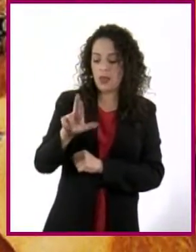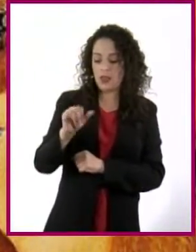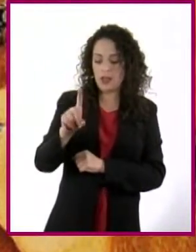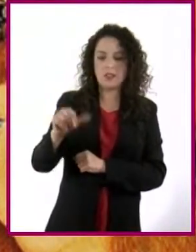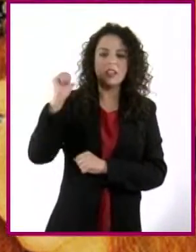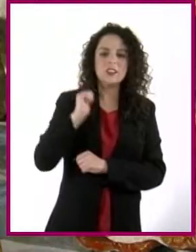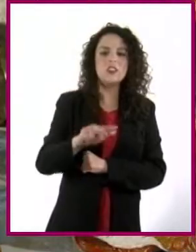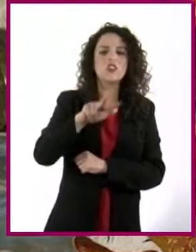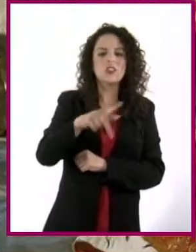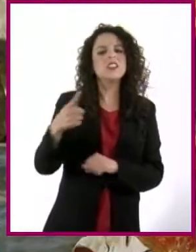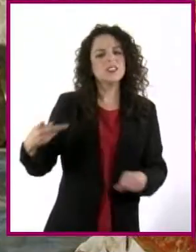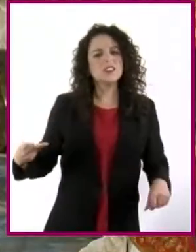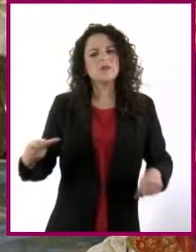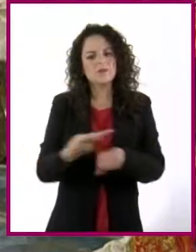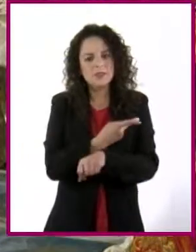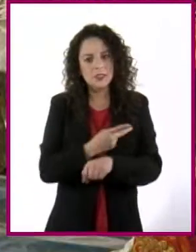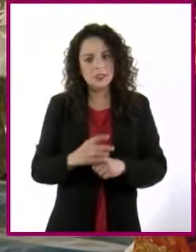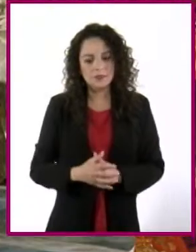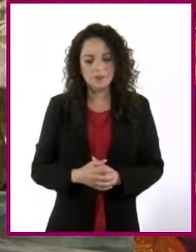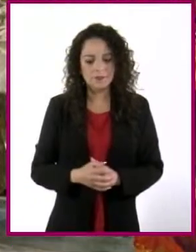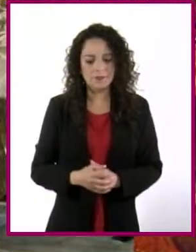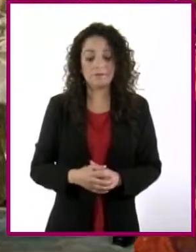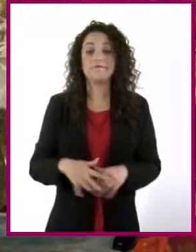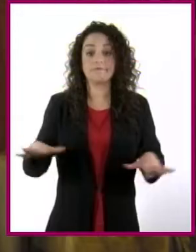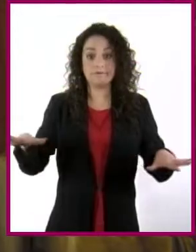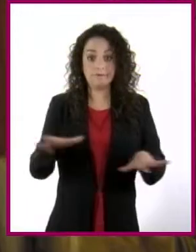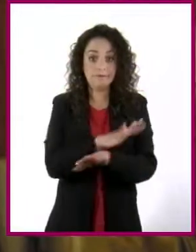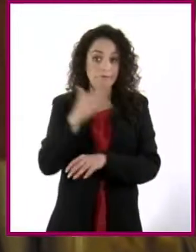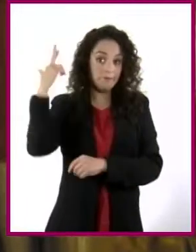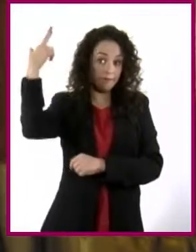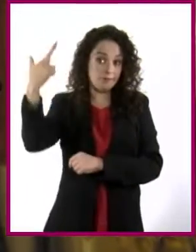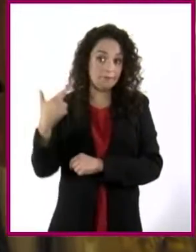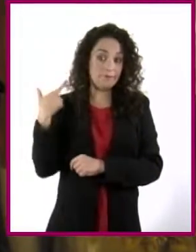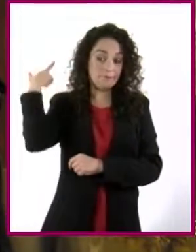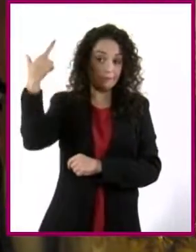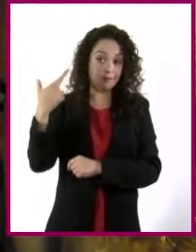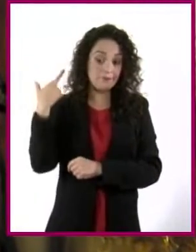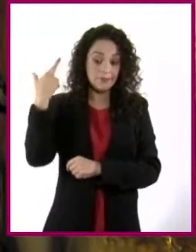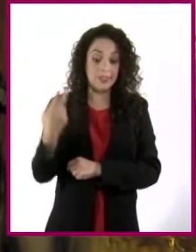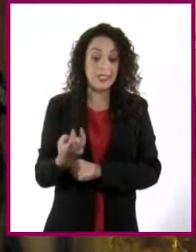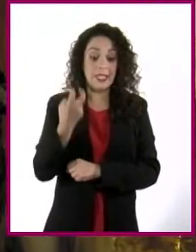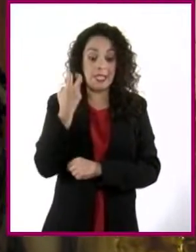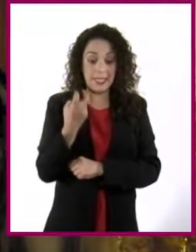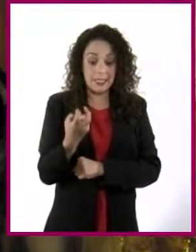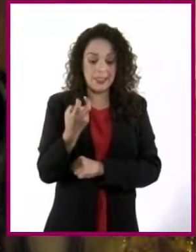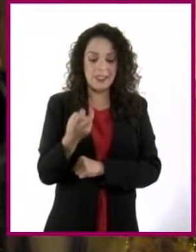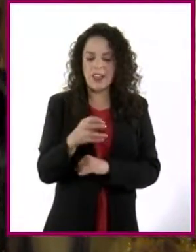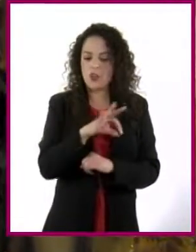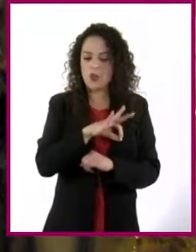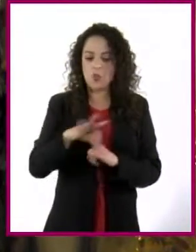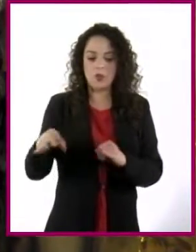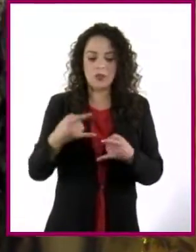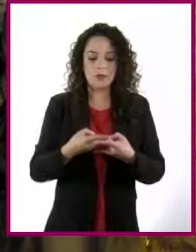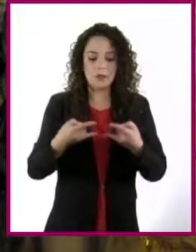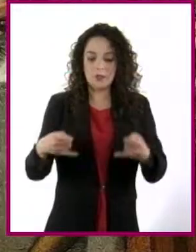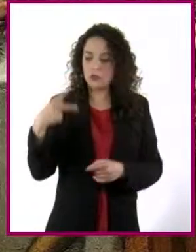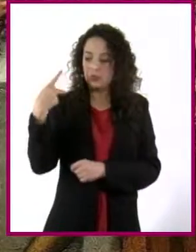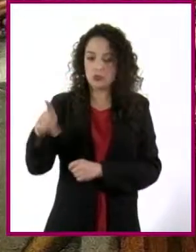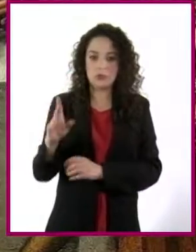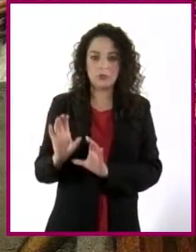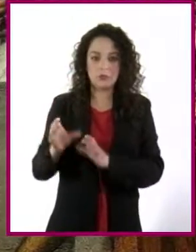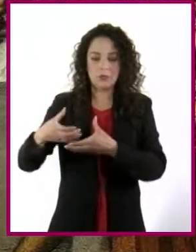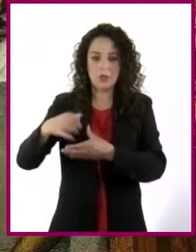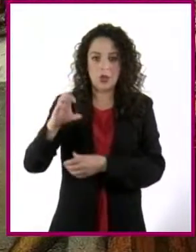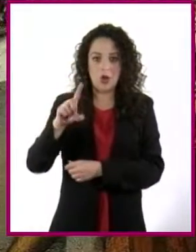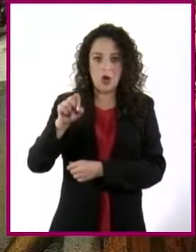XVIII? Hay cambios de casa en la realeza, lo que marcaría los últimos episodios de la colonia.